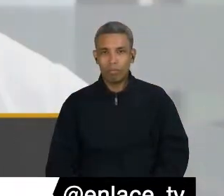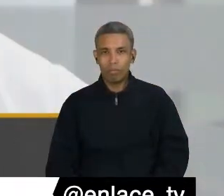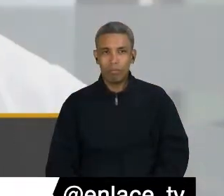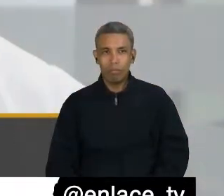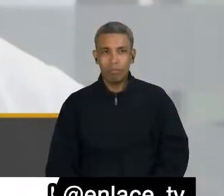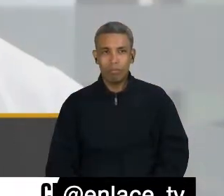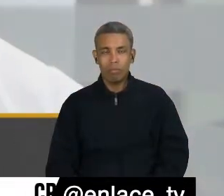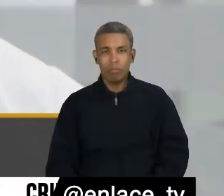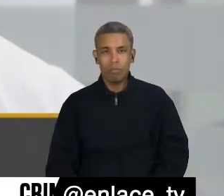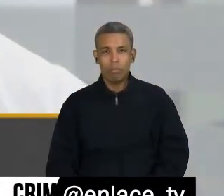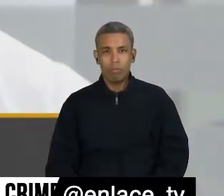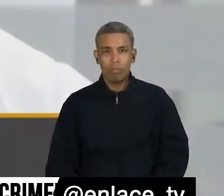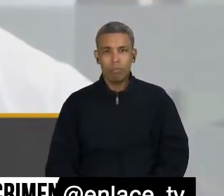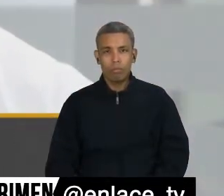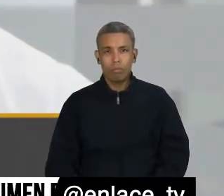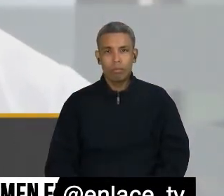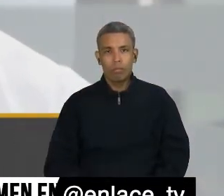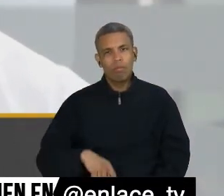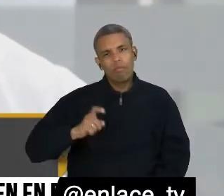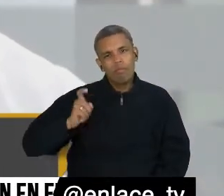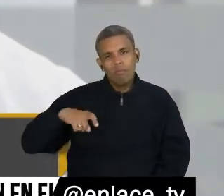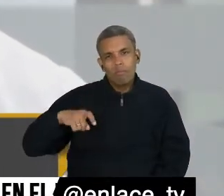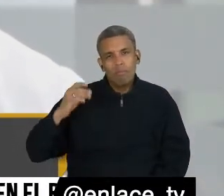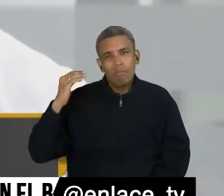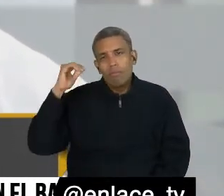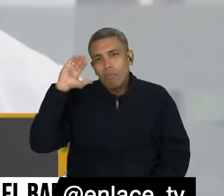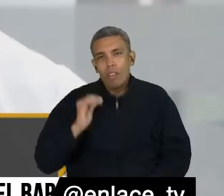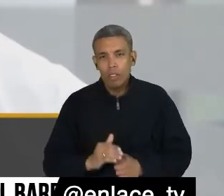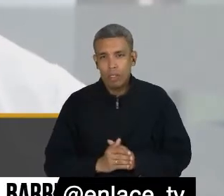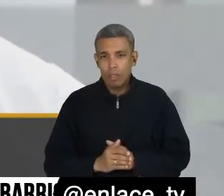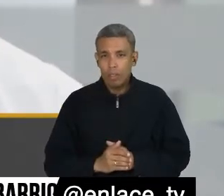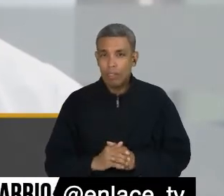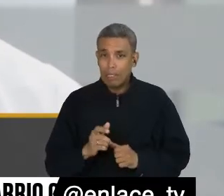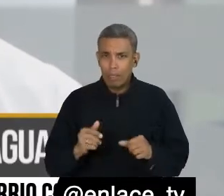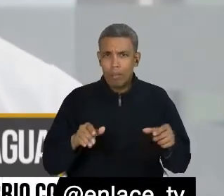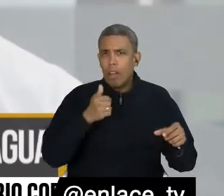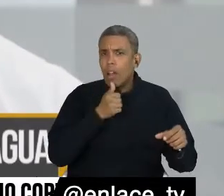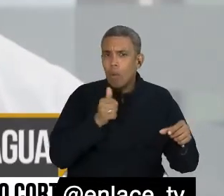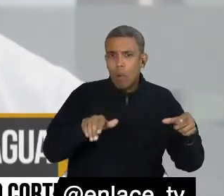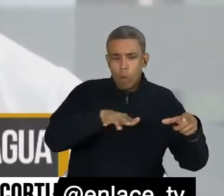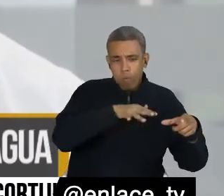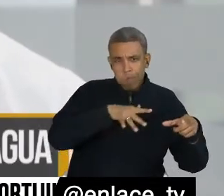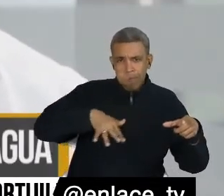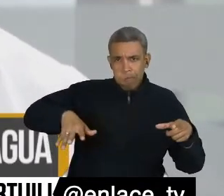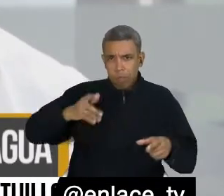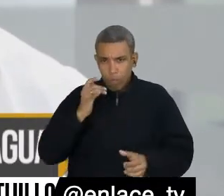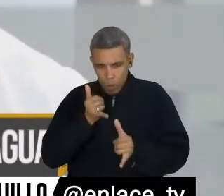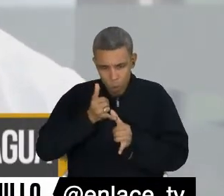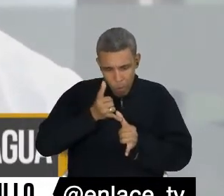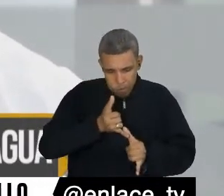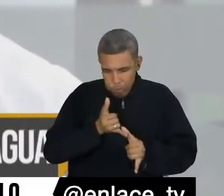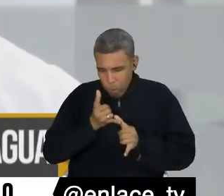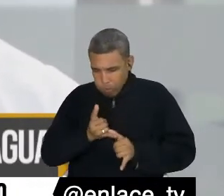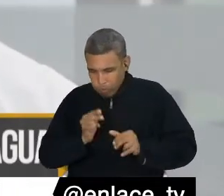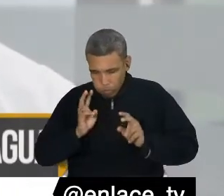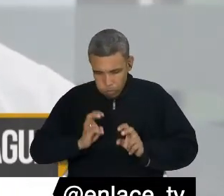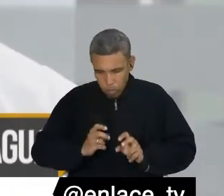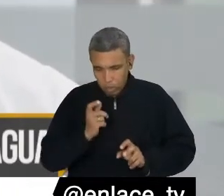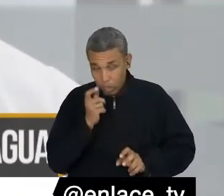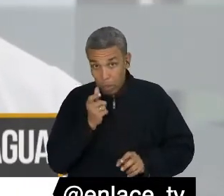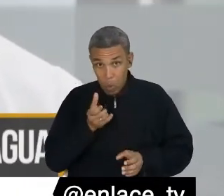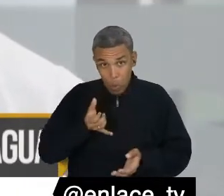Lo que necesitamos ahorita es estos monitoreos que nos permitan conocer el estado actual de la ciénaga y luego mediante el mapa de